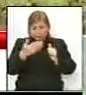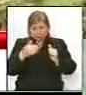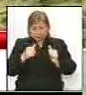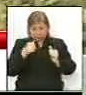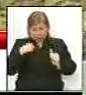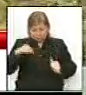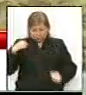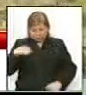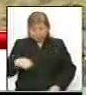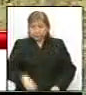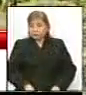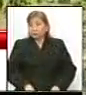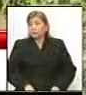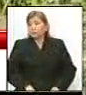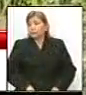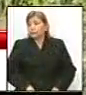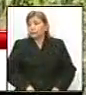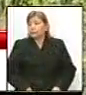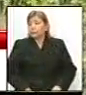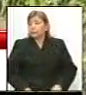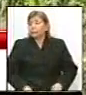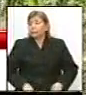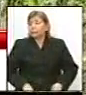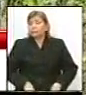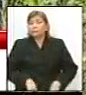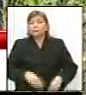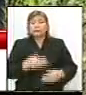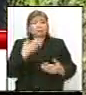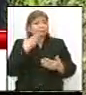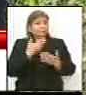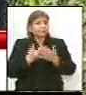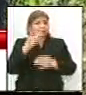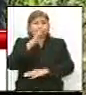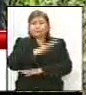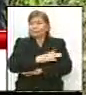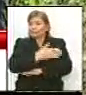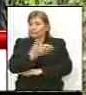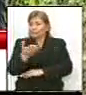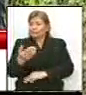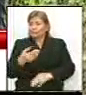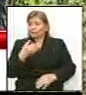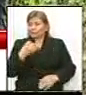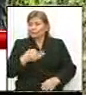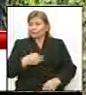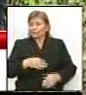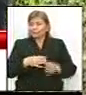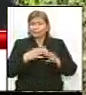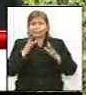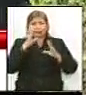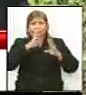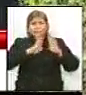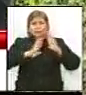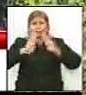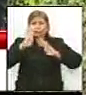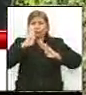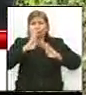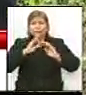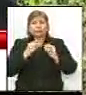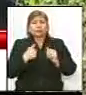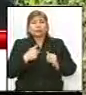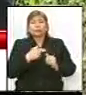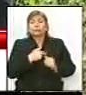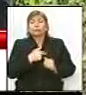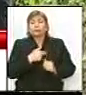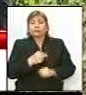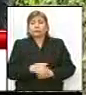alcaldes, los electos igualmente saludables, muy buenas tardes. Verdad, es una tremenda preocupación de parte de